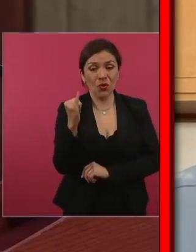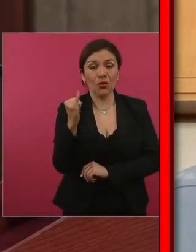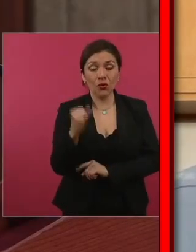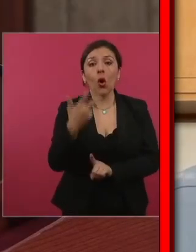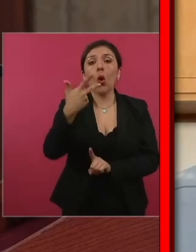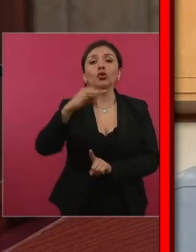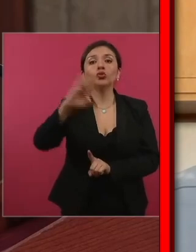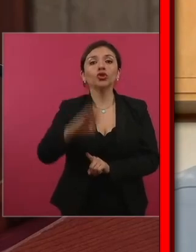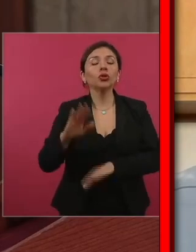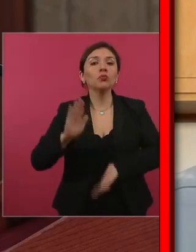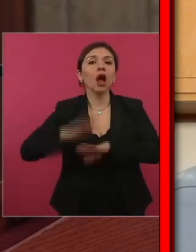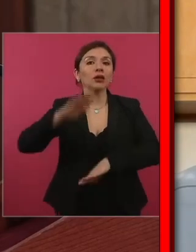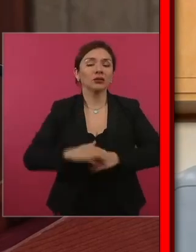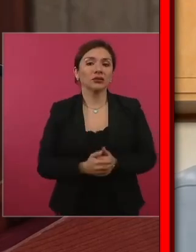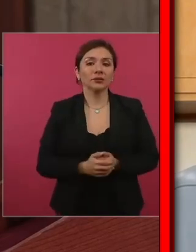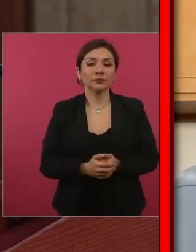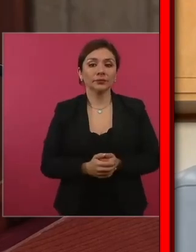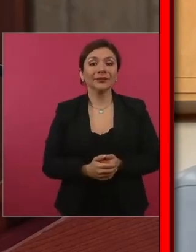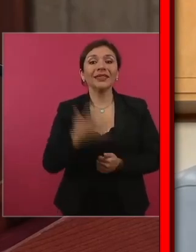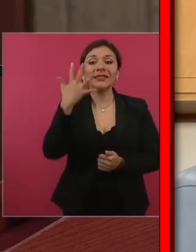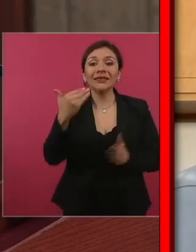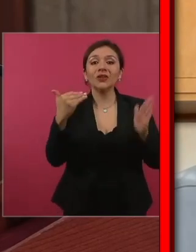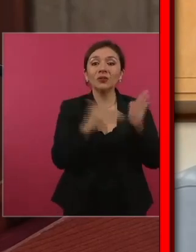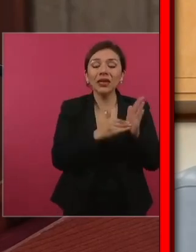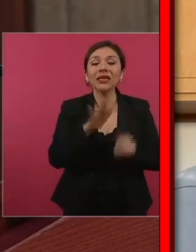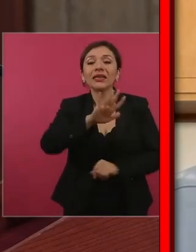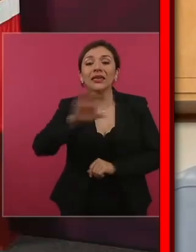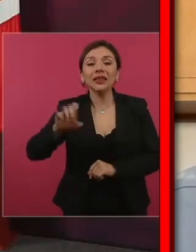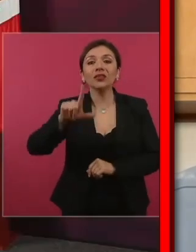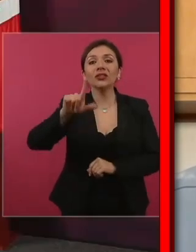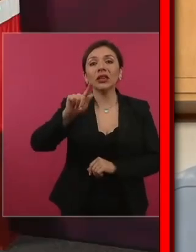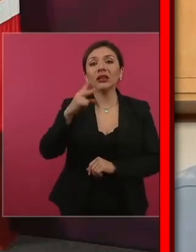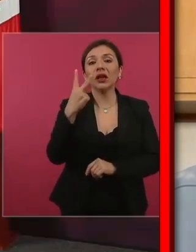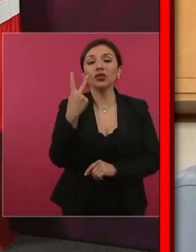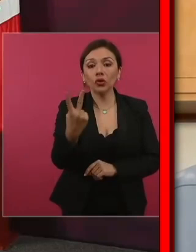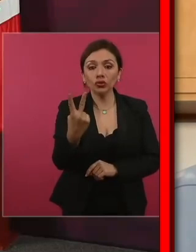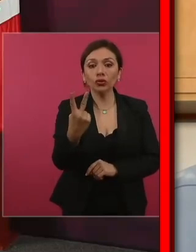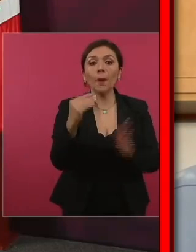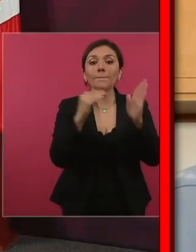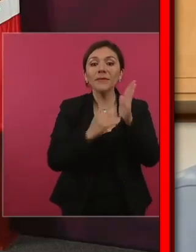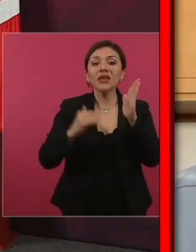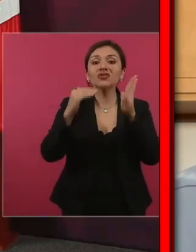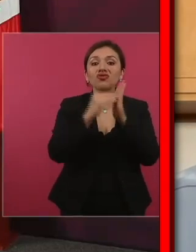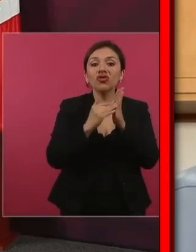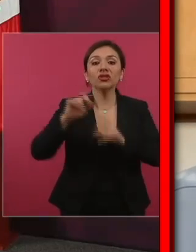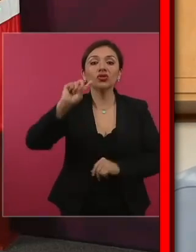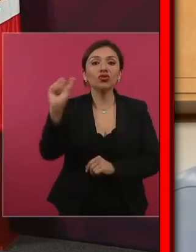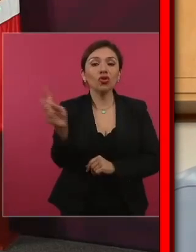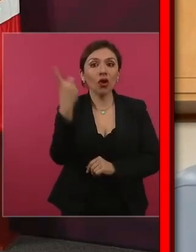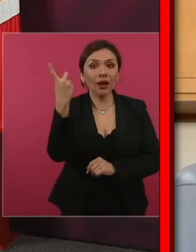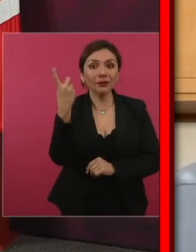por ciento más cinco mil quinientos setenta y dos millones de dólares